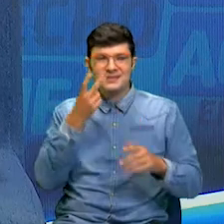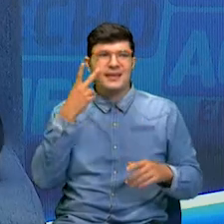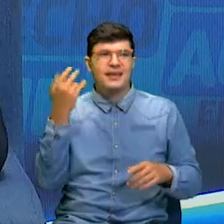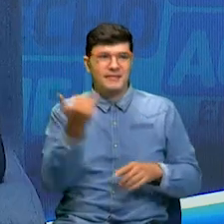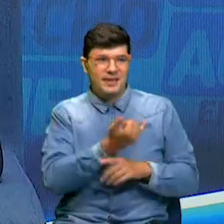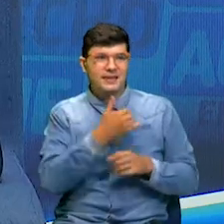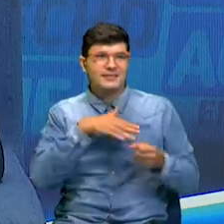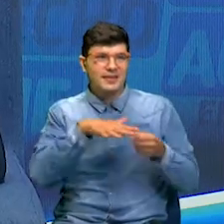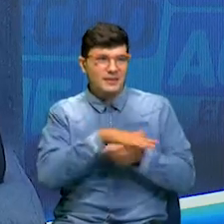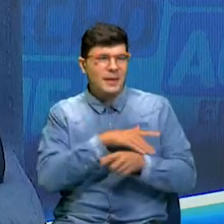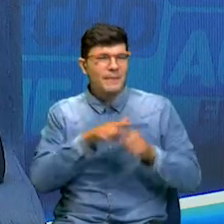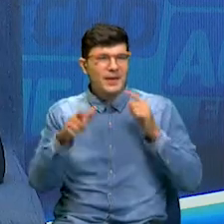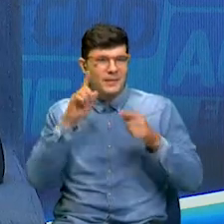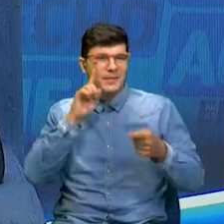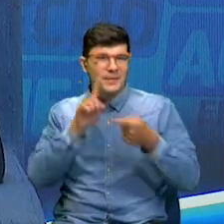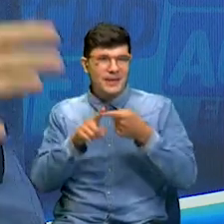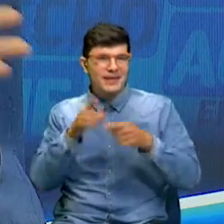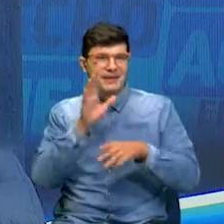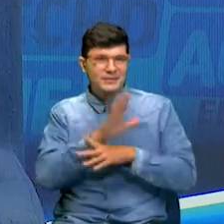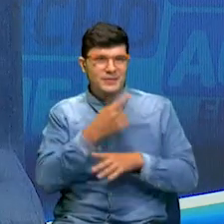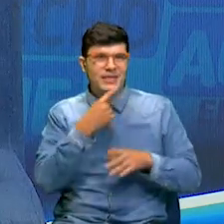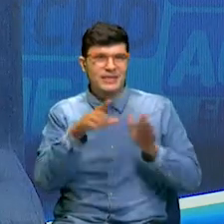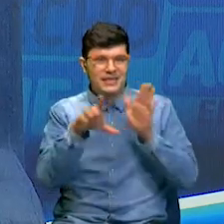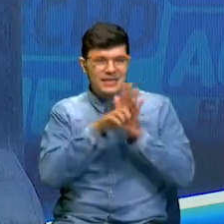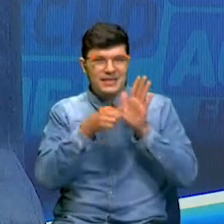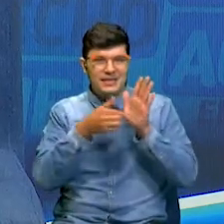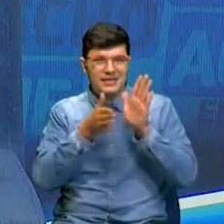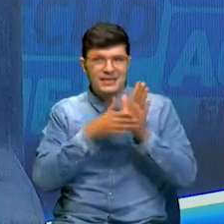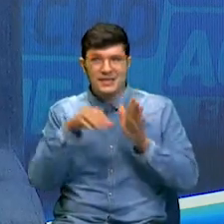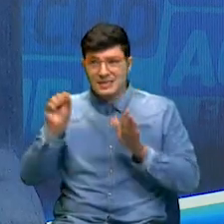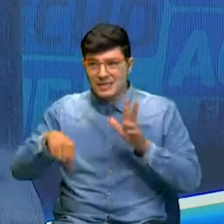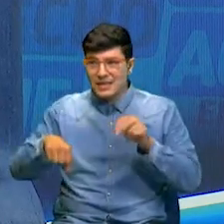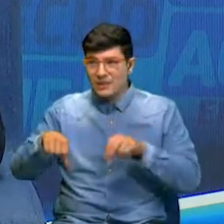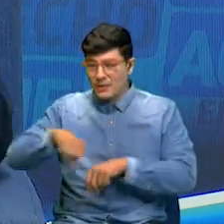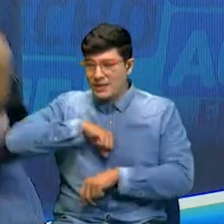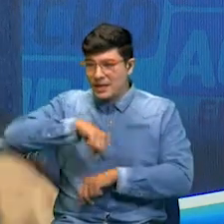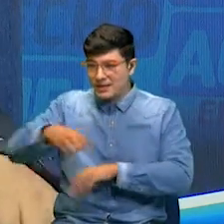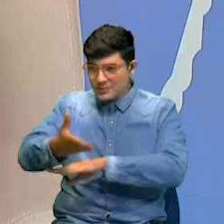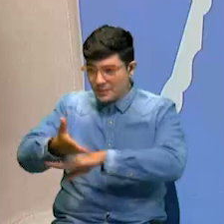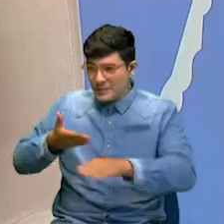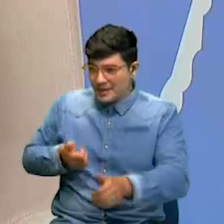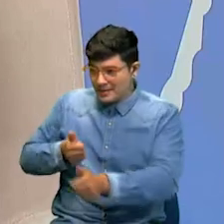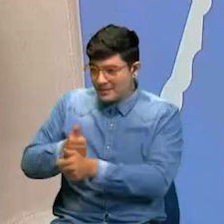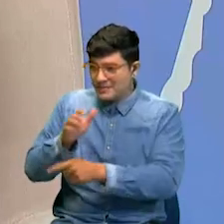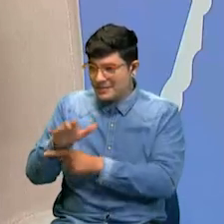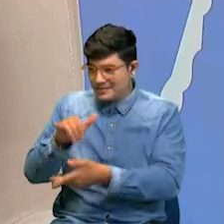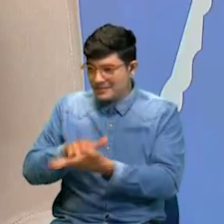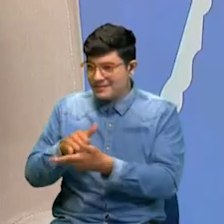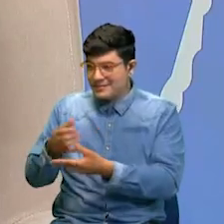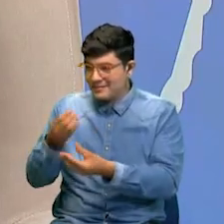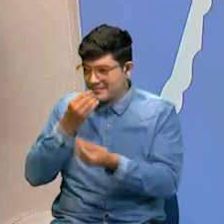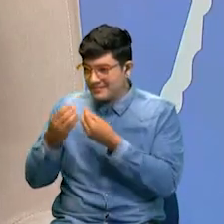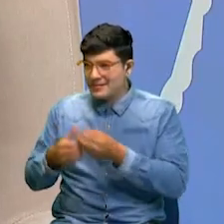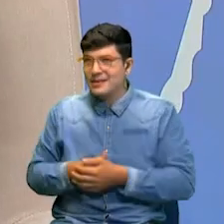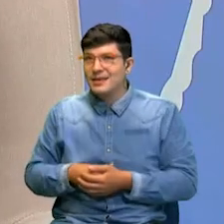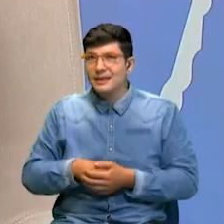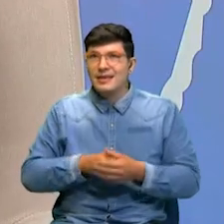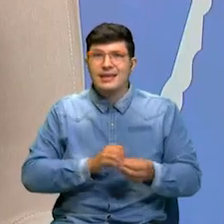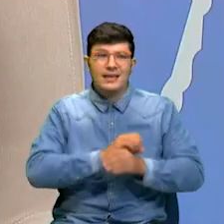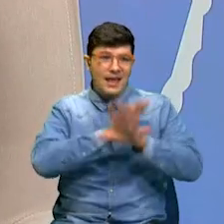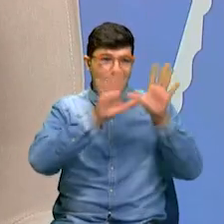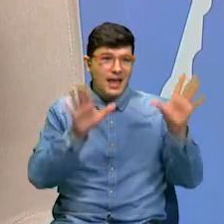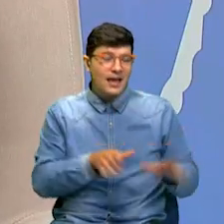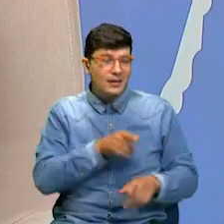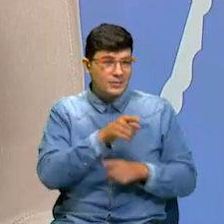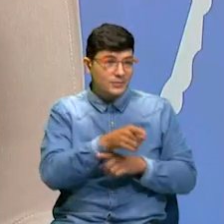pero pues vayámonos al objetivo y a lo que dice la ley. ¿Está o no está en el derecho de reclamar los alimentos? Bueno. No, ella le